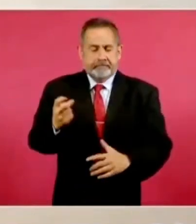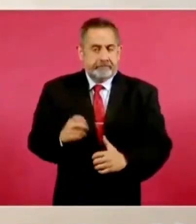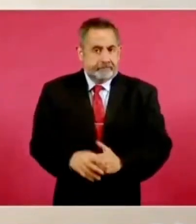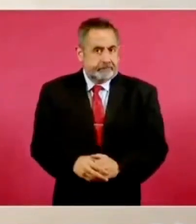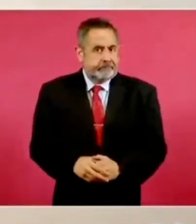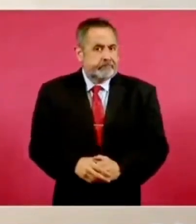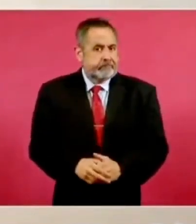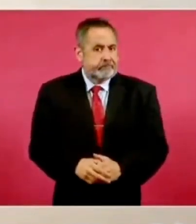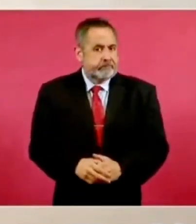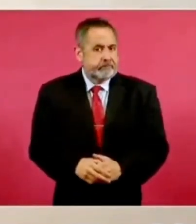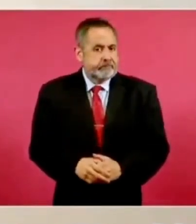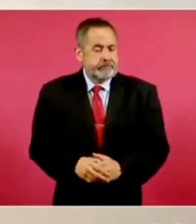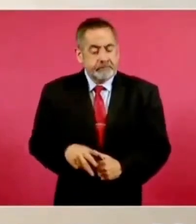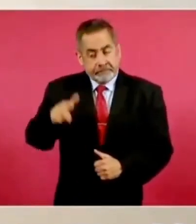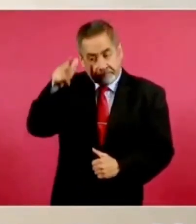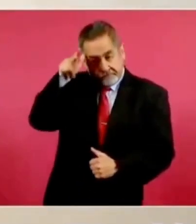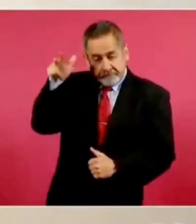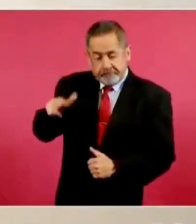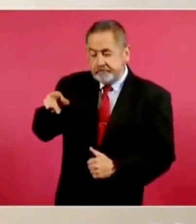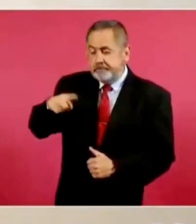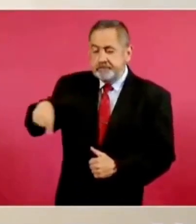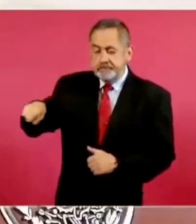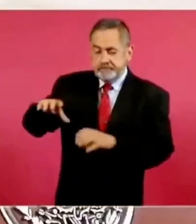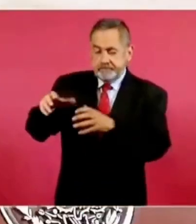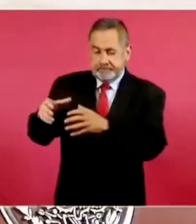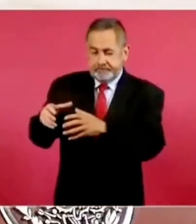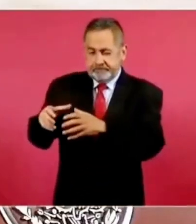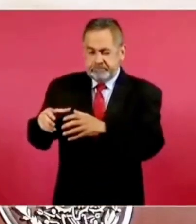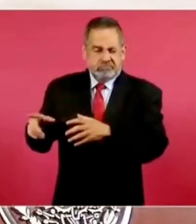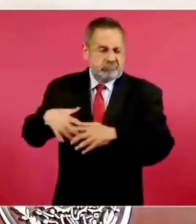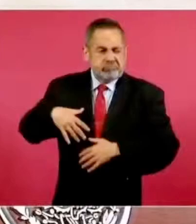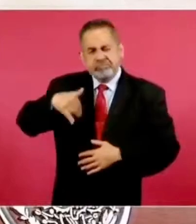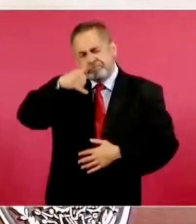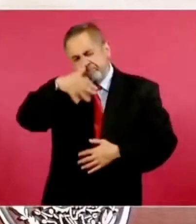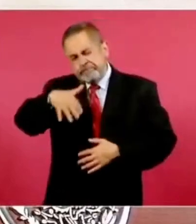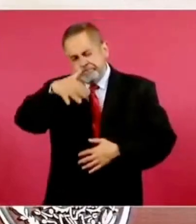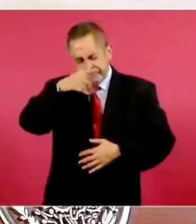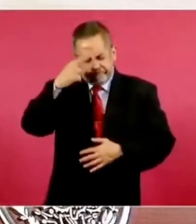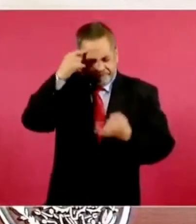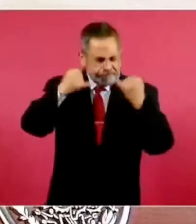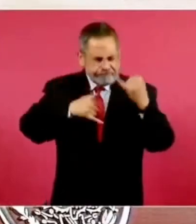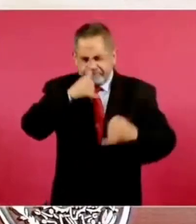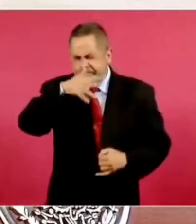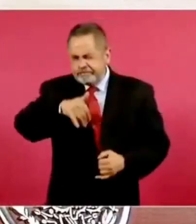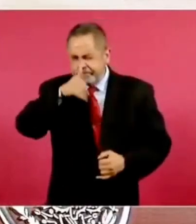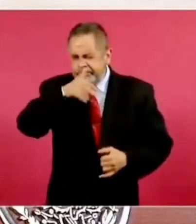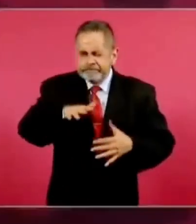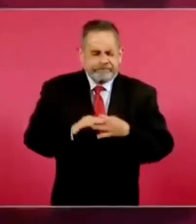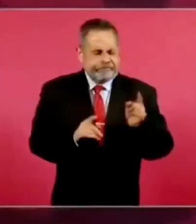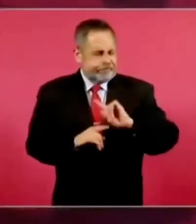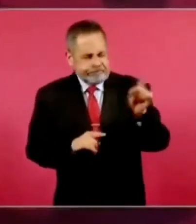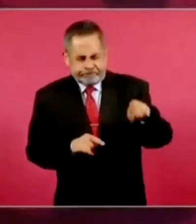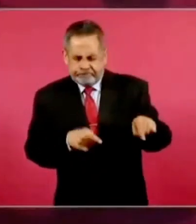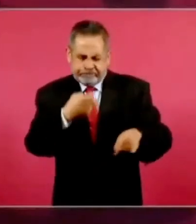El pensamiento de Hidalgo era subversivo, rebelde.